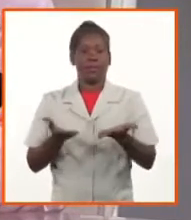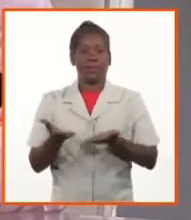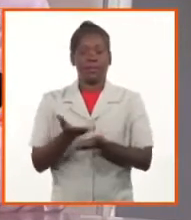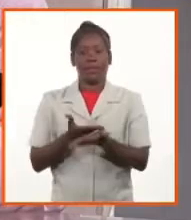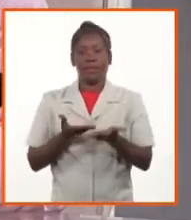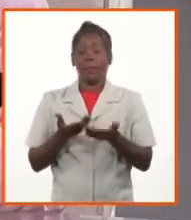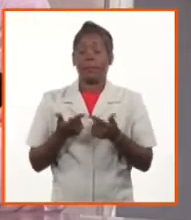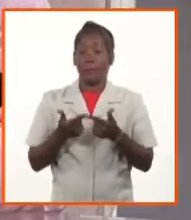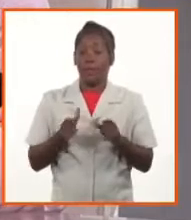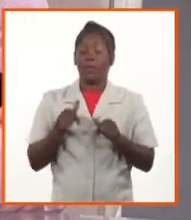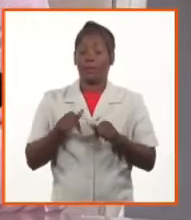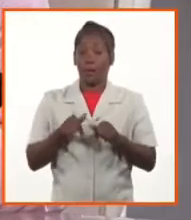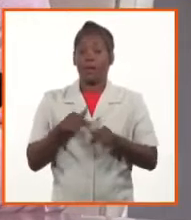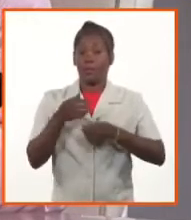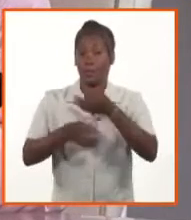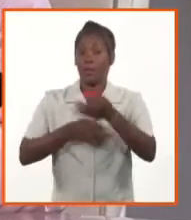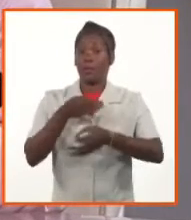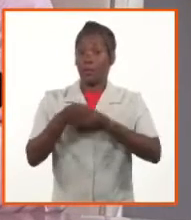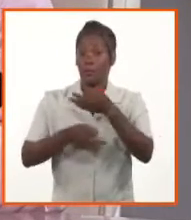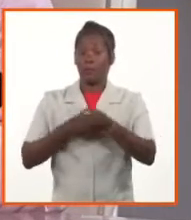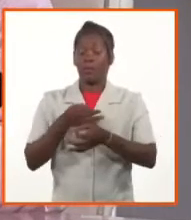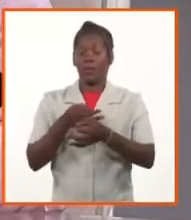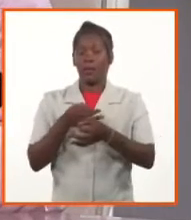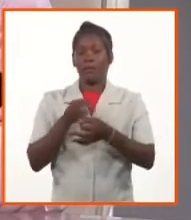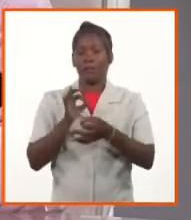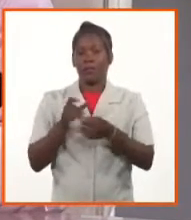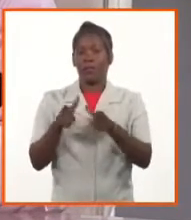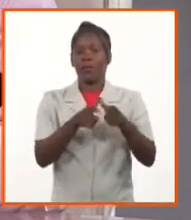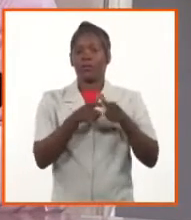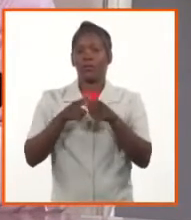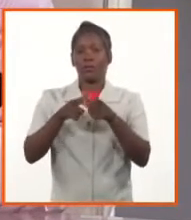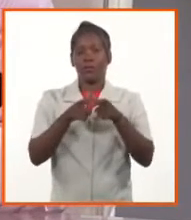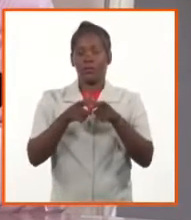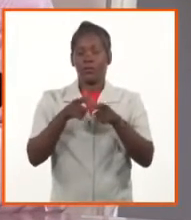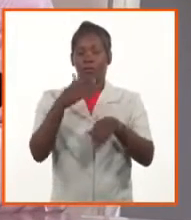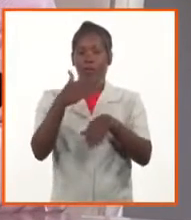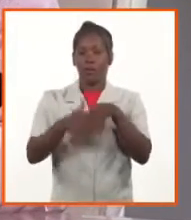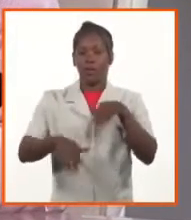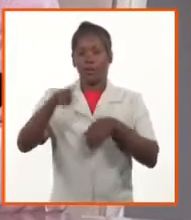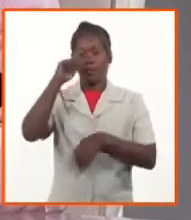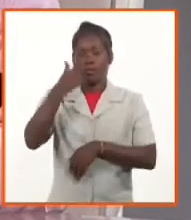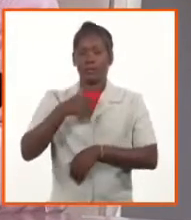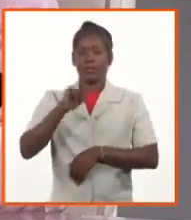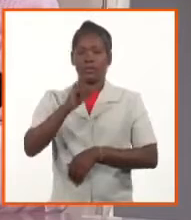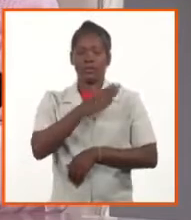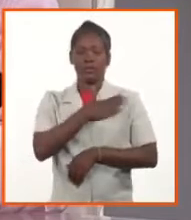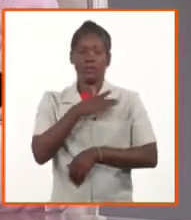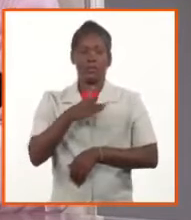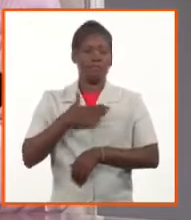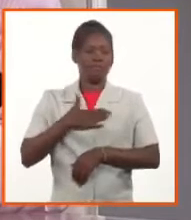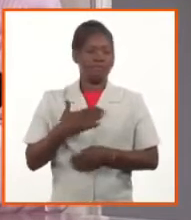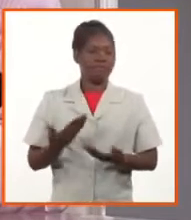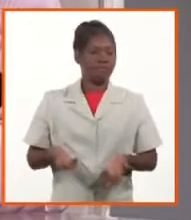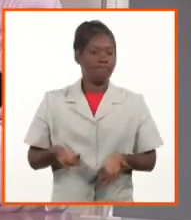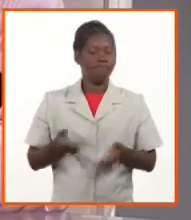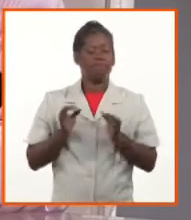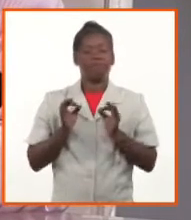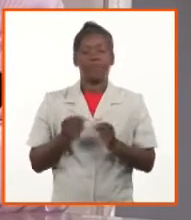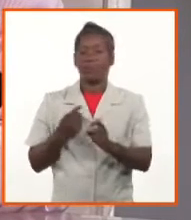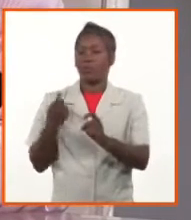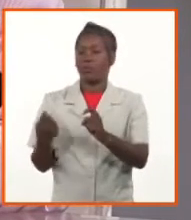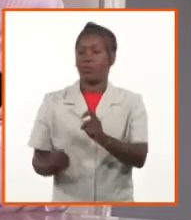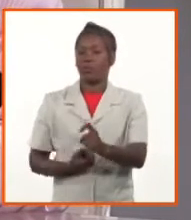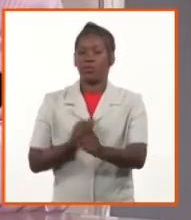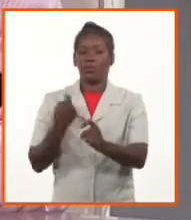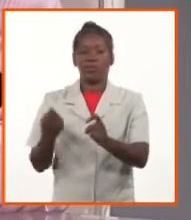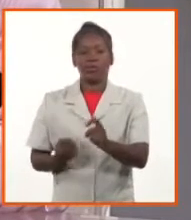Bueno, parafraseando a los hermanos ahí, yo creo que el motivo de nuestra lucha hoy es la obra que tenemos por delante. O sea, el mejor